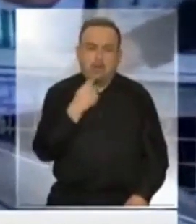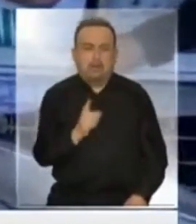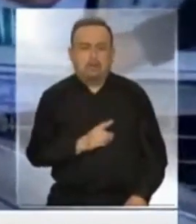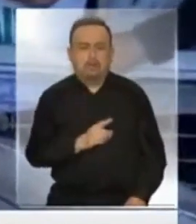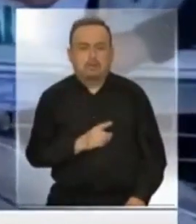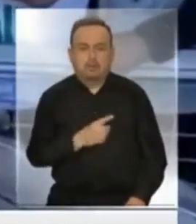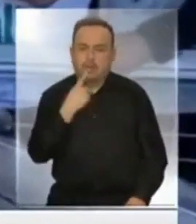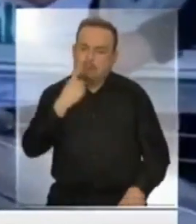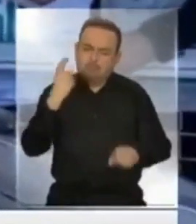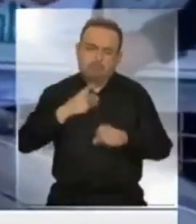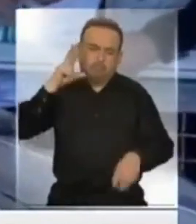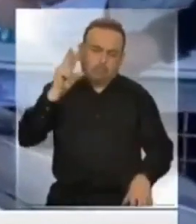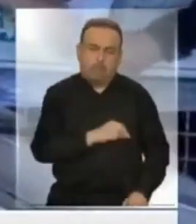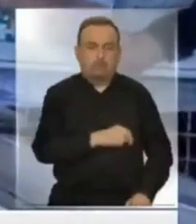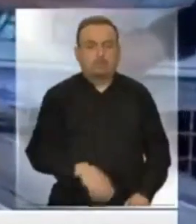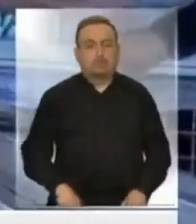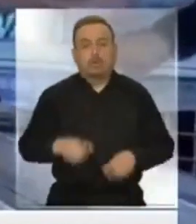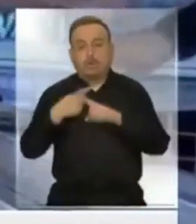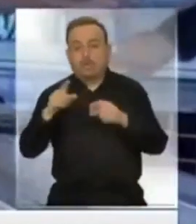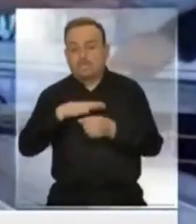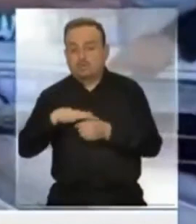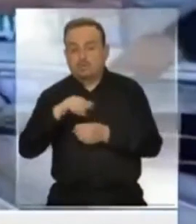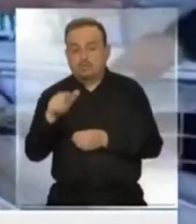que la respuesta no sea ¿y qué? ¿Qué quieren que haga?